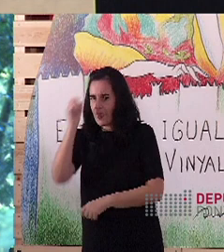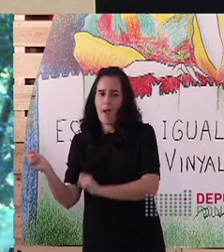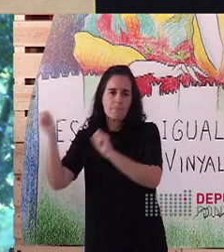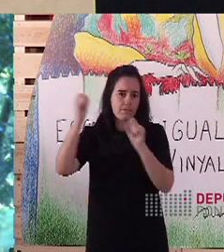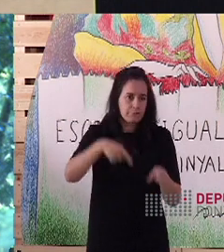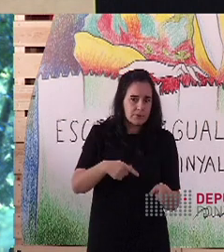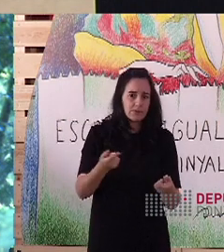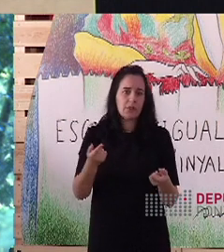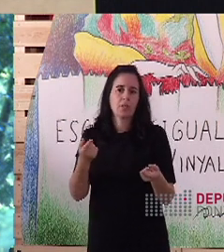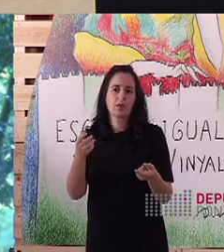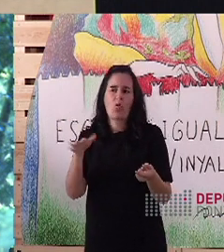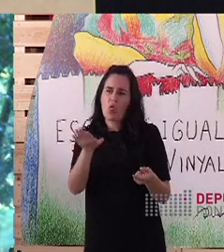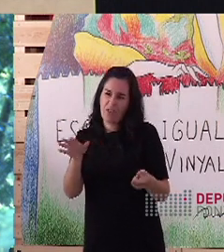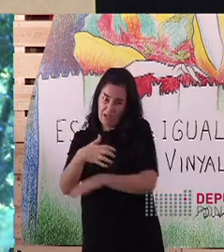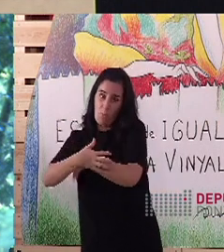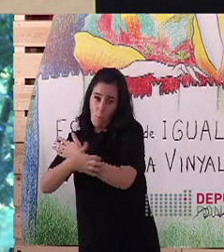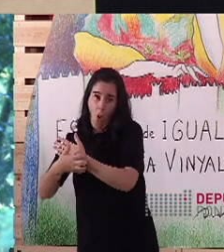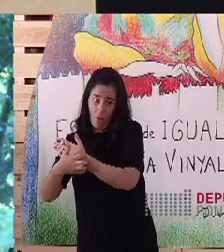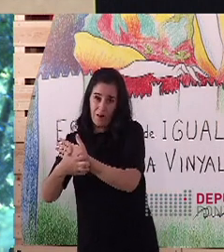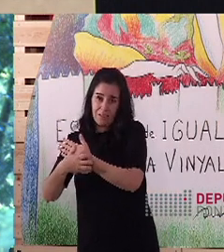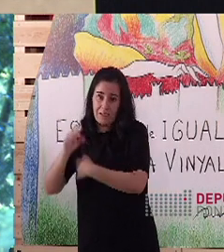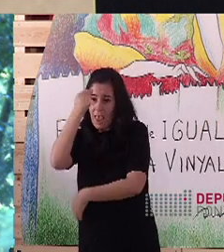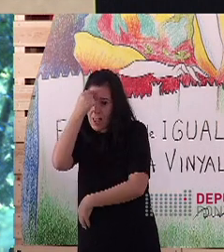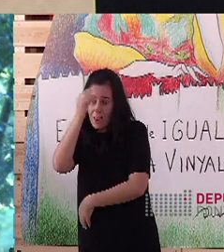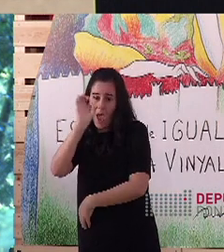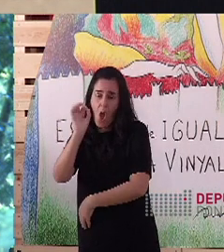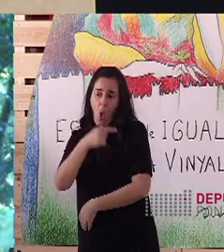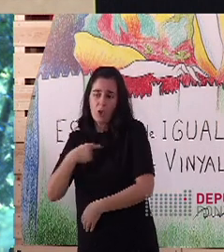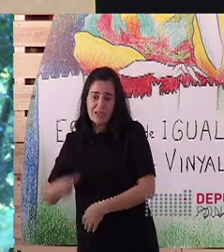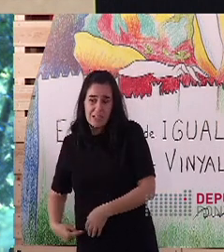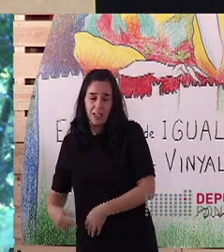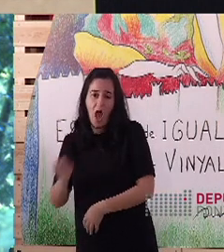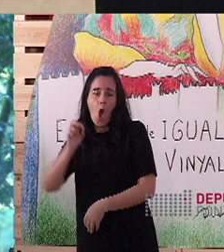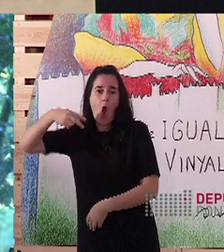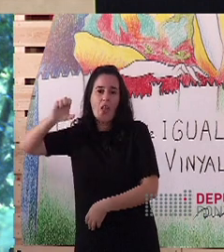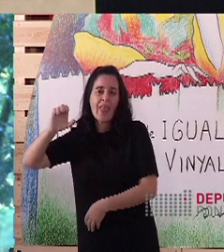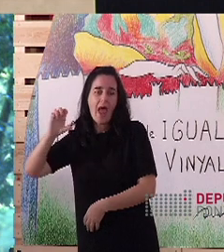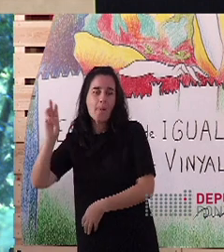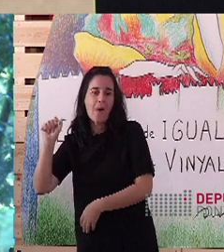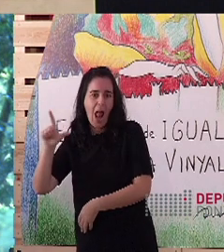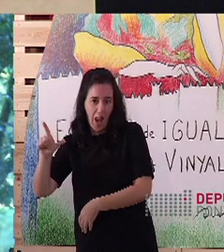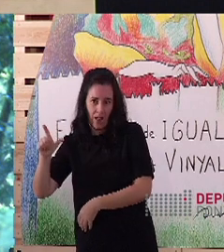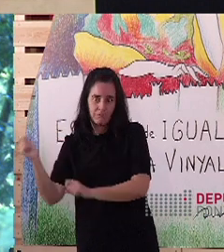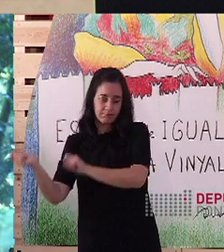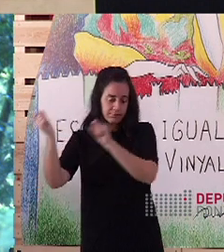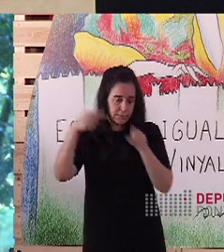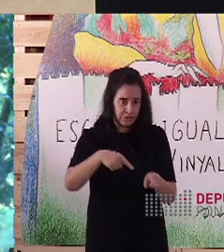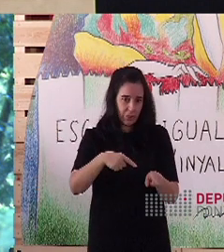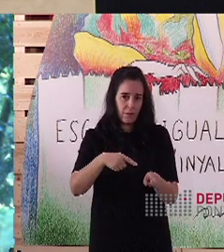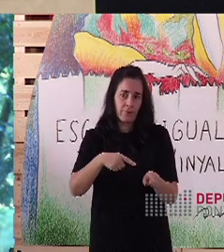pobres de India y de las zonas más pobres de China o de Nepal, y son utilizadas